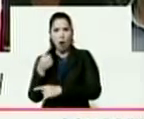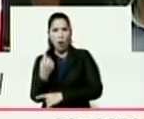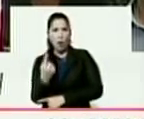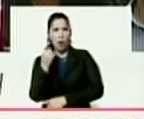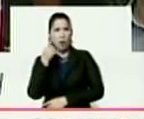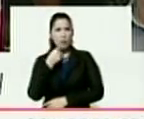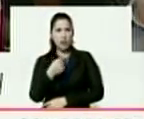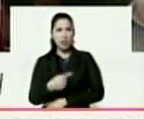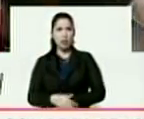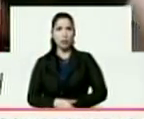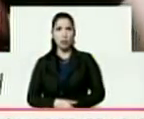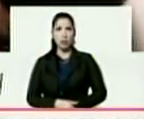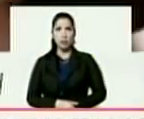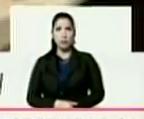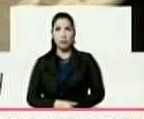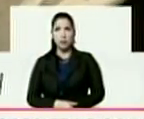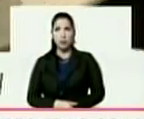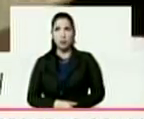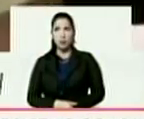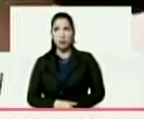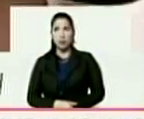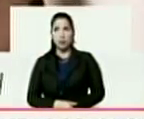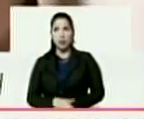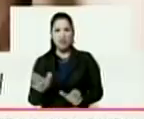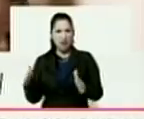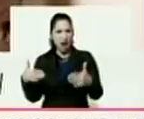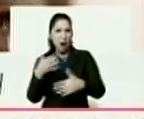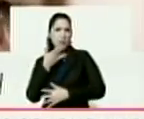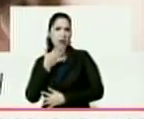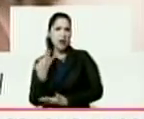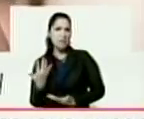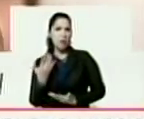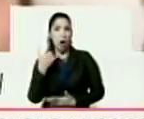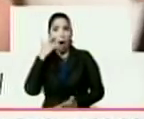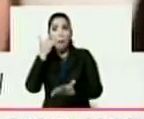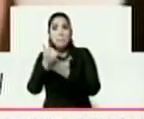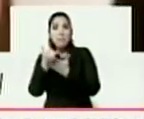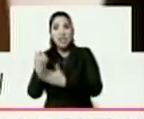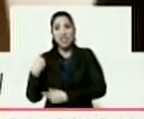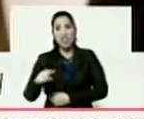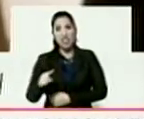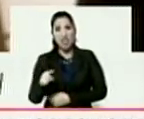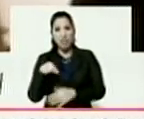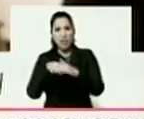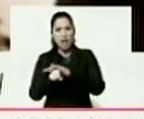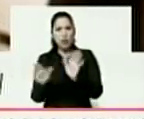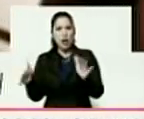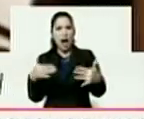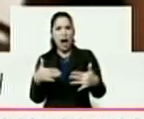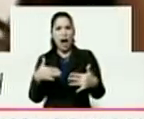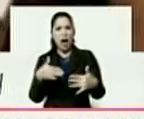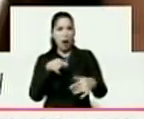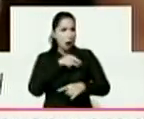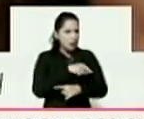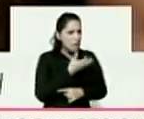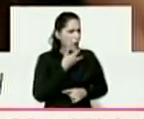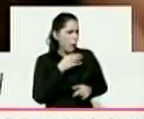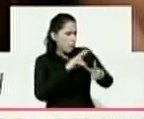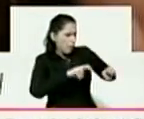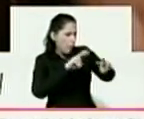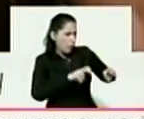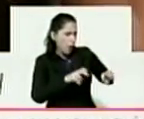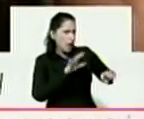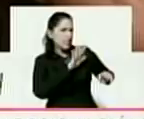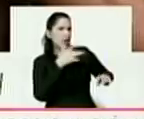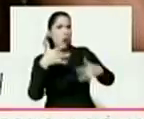dedicaron unas cajas es que los que tenían adentro una caja que se la llevan por otro lado hicieron como cinco actos ese